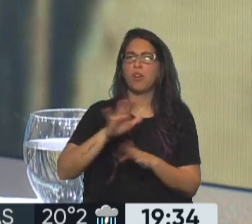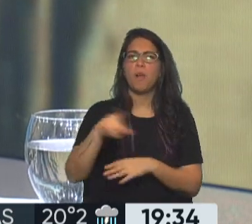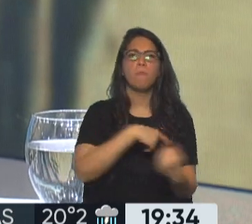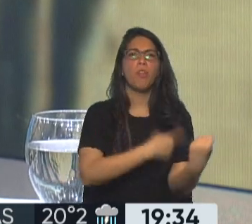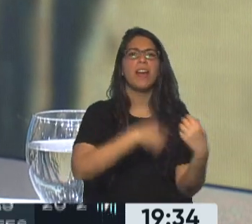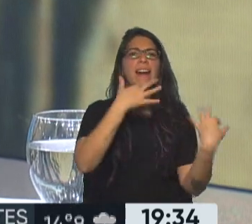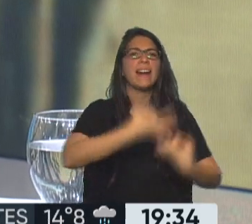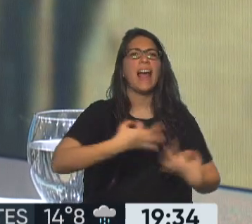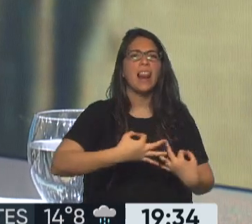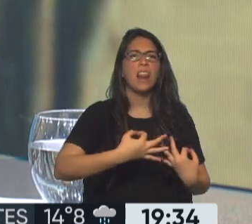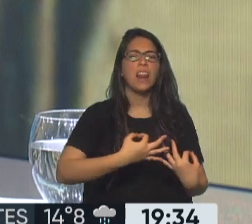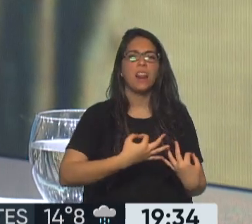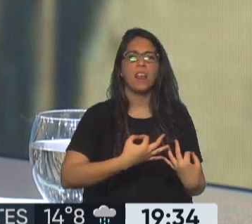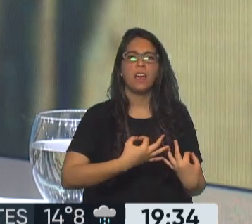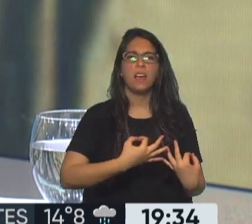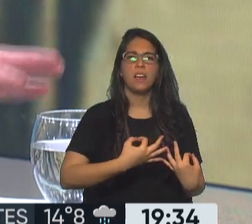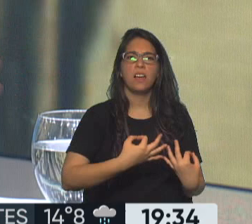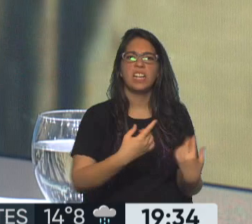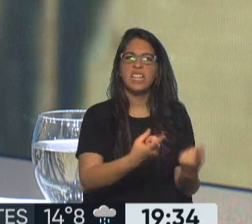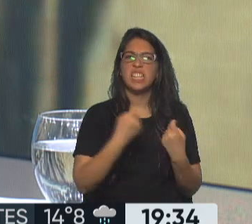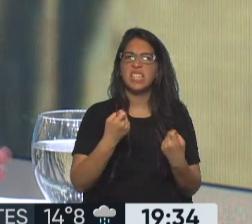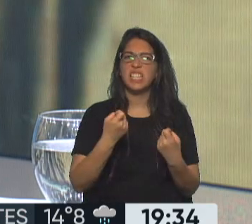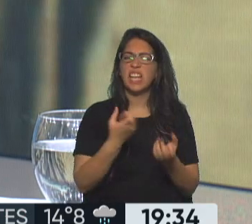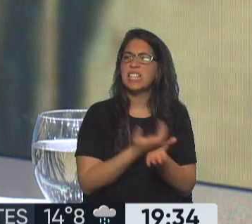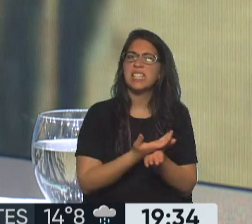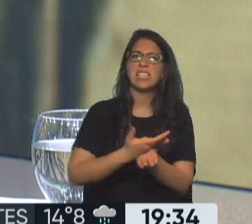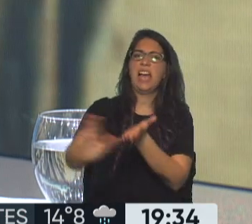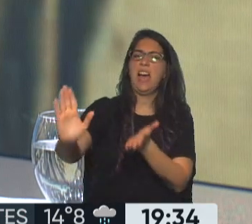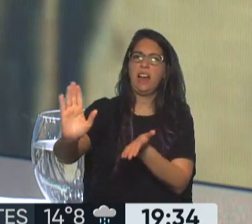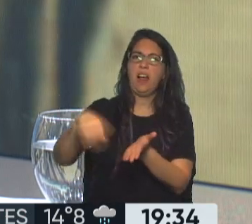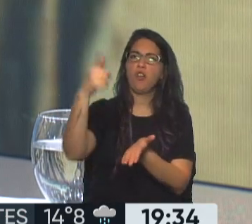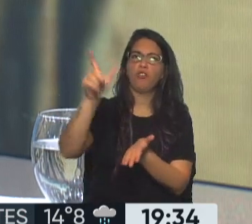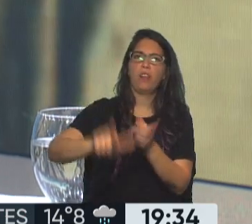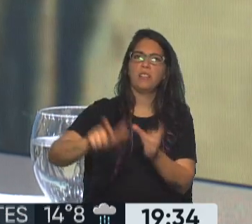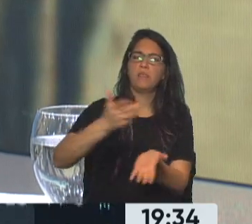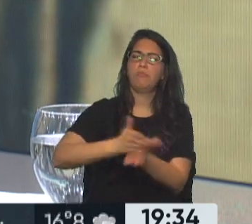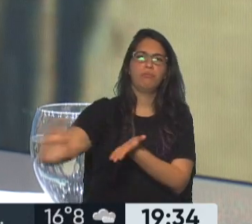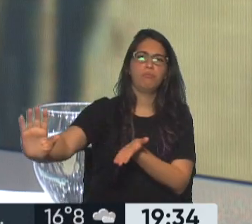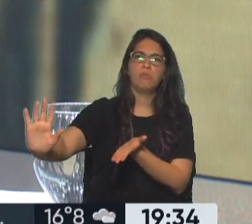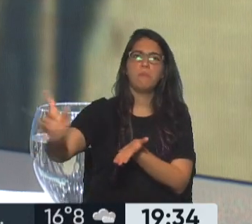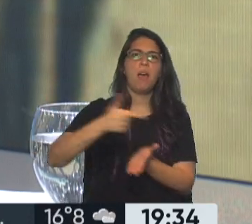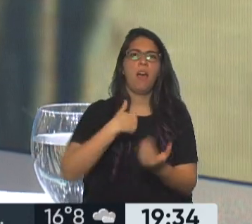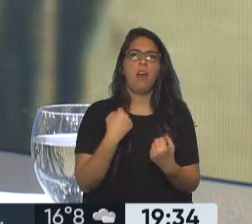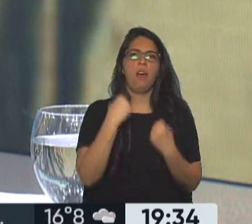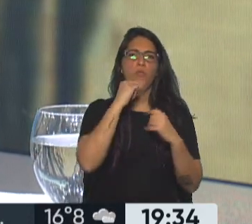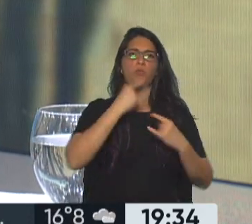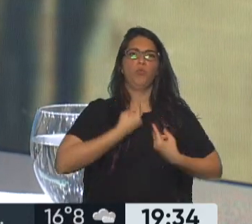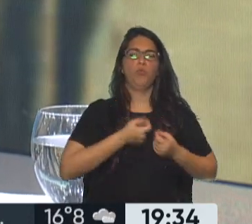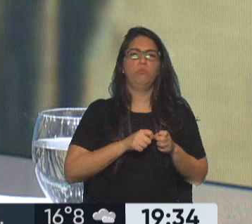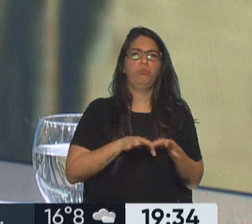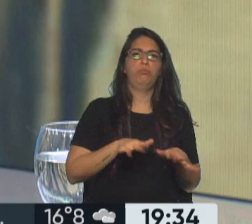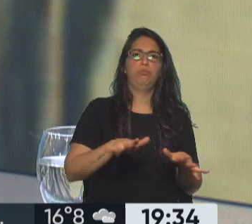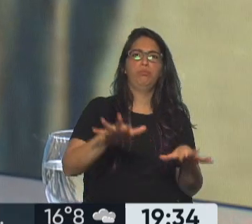real necesita proscribir, sacarte del juego para desparramar